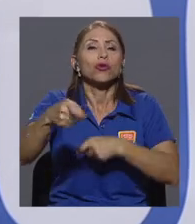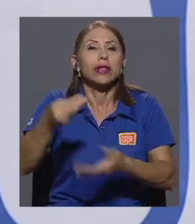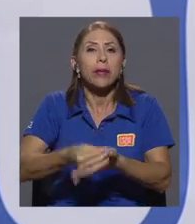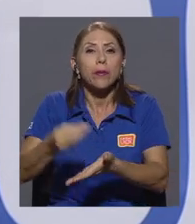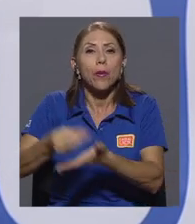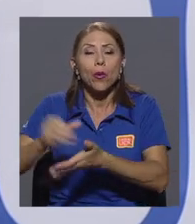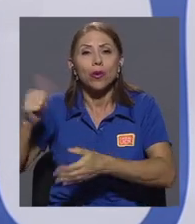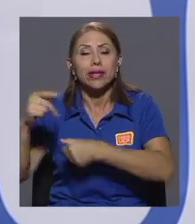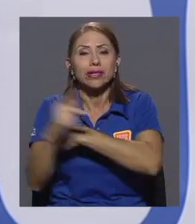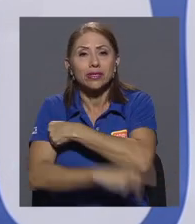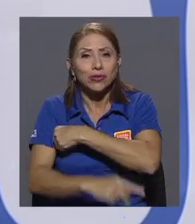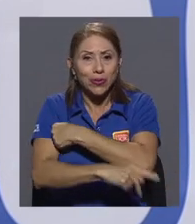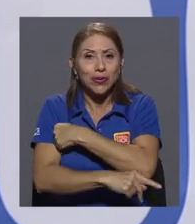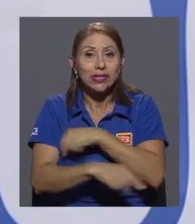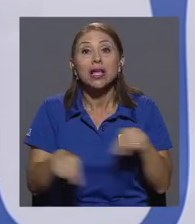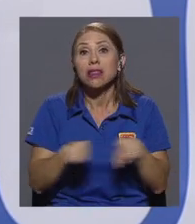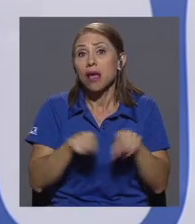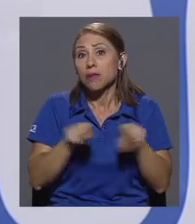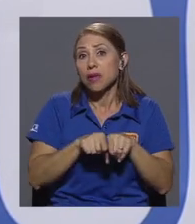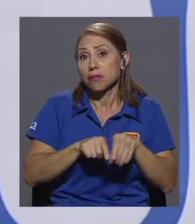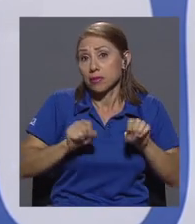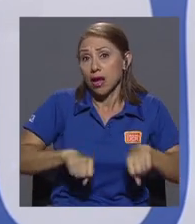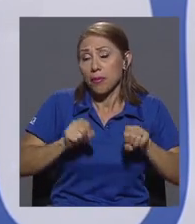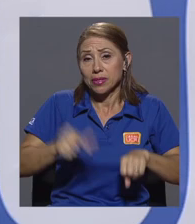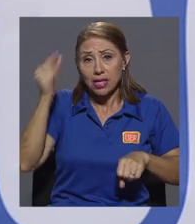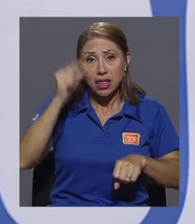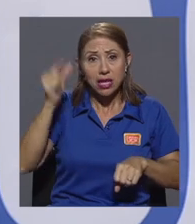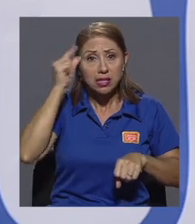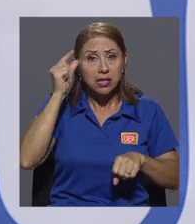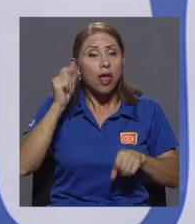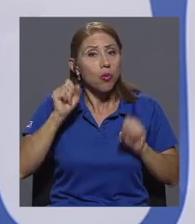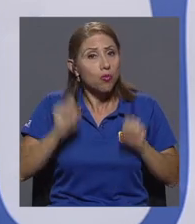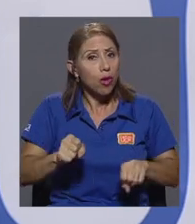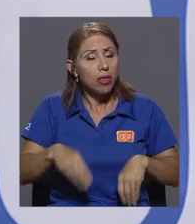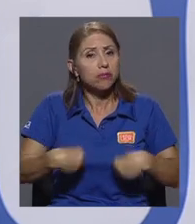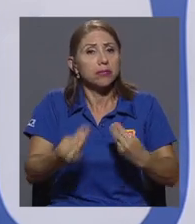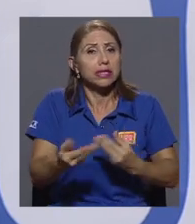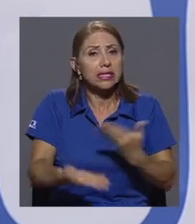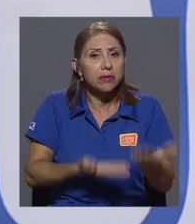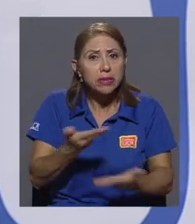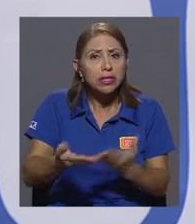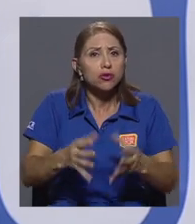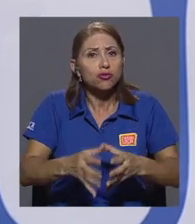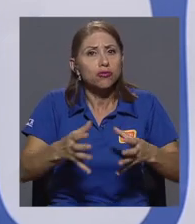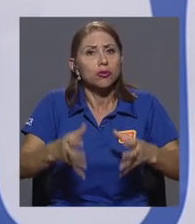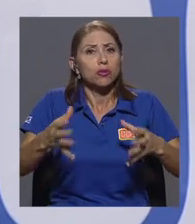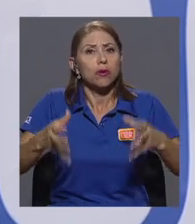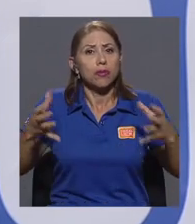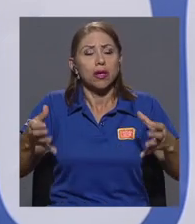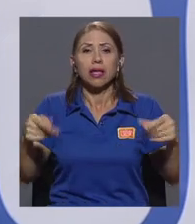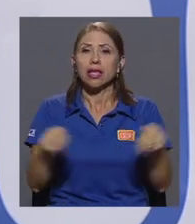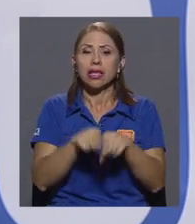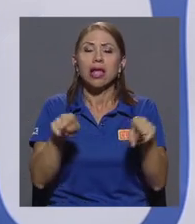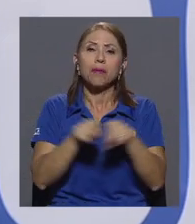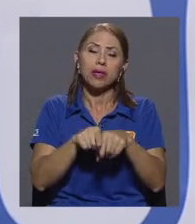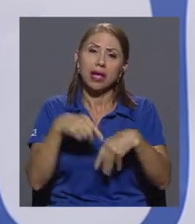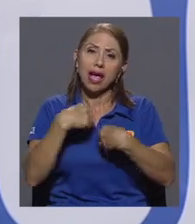la capacidad del estado para brindar servicios y la necesidad de crear un cuadro político que